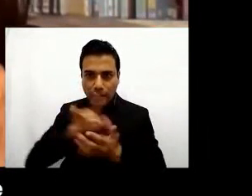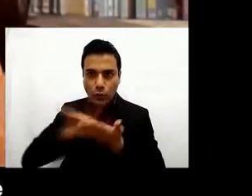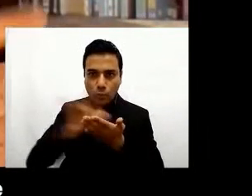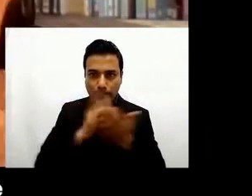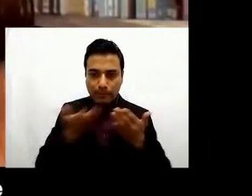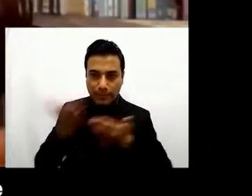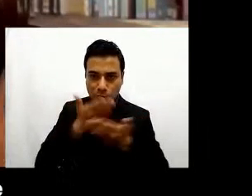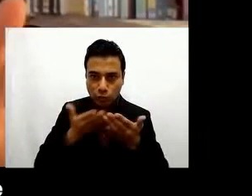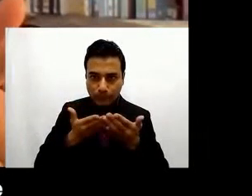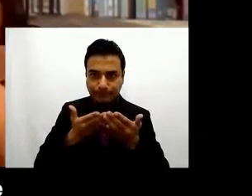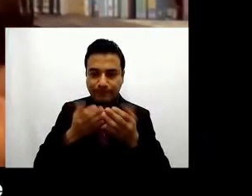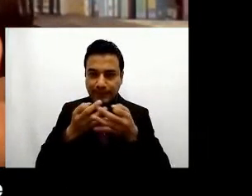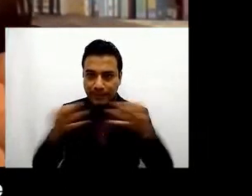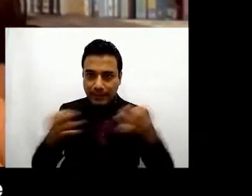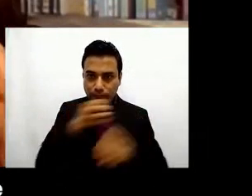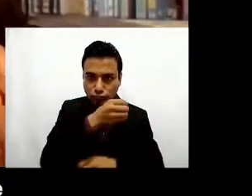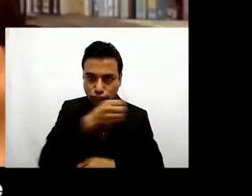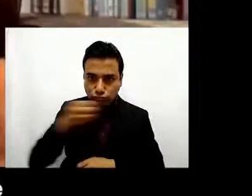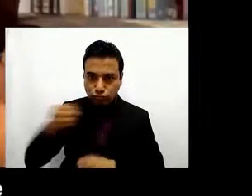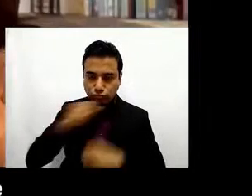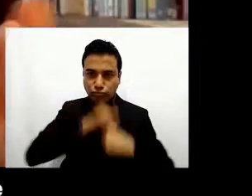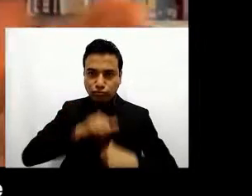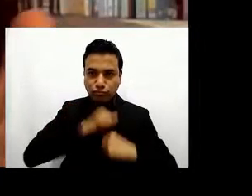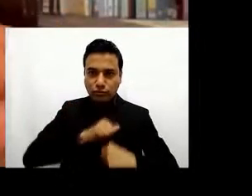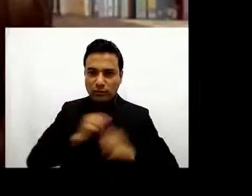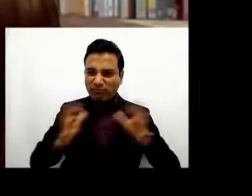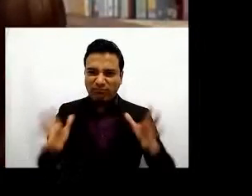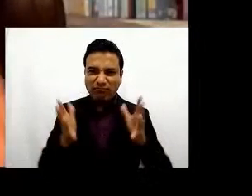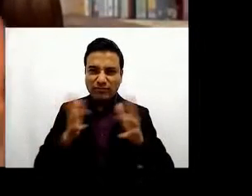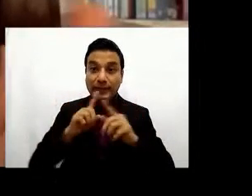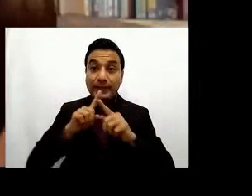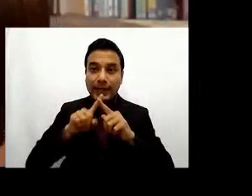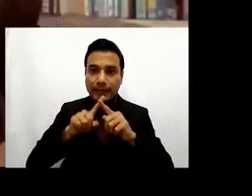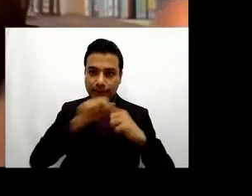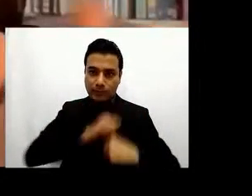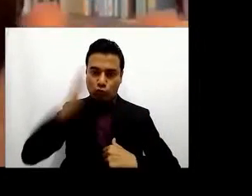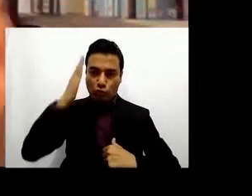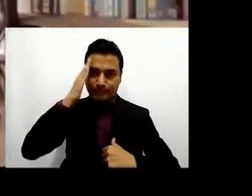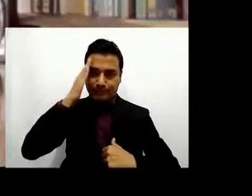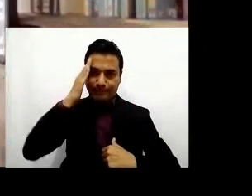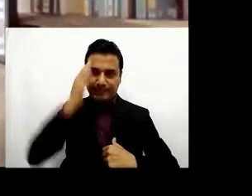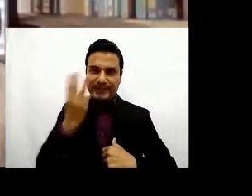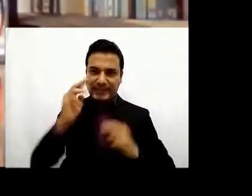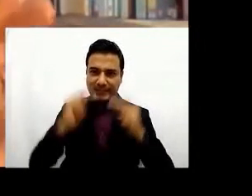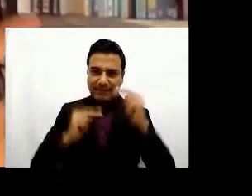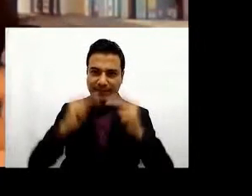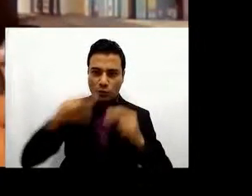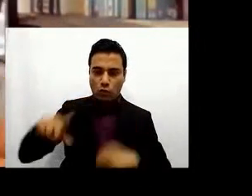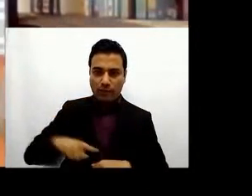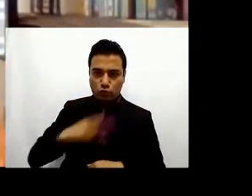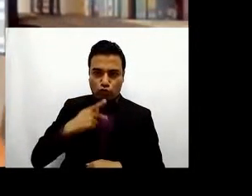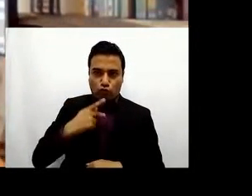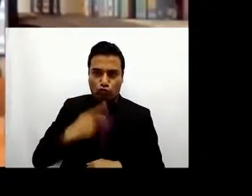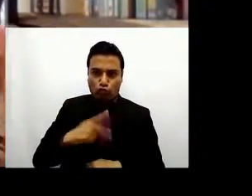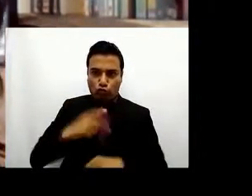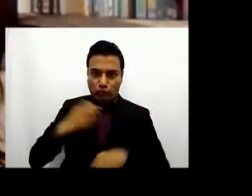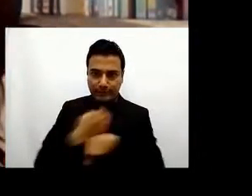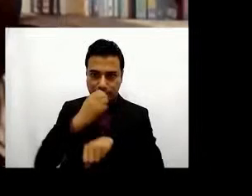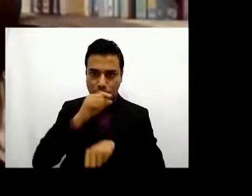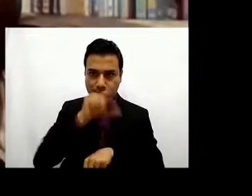territorial que impulsan los actores públicos de los tres niveles de gobierno en nuestro estado.